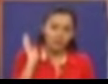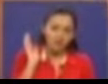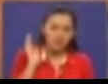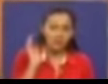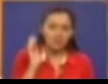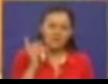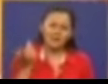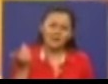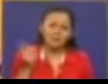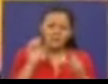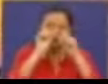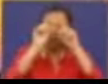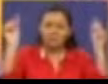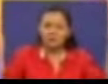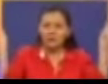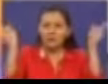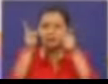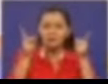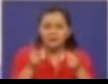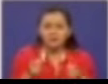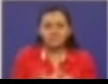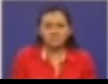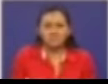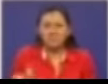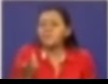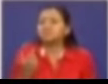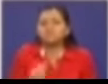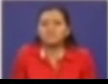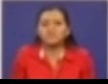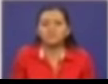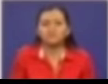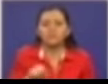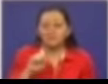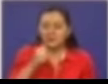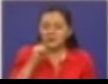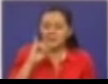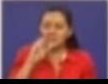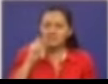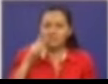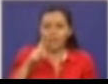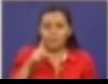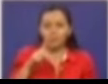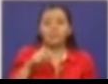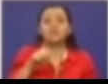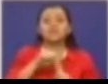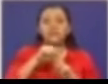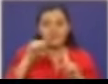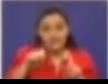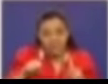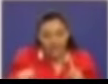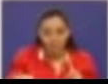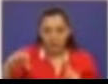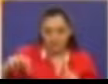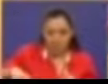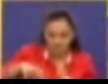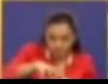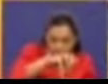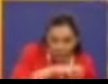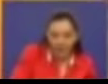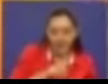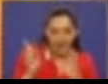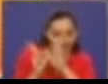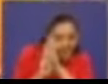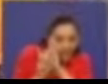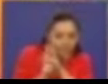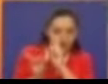empecemos por reducir siglas tan complicadas, ¿no? ¿Quién se puede acordar SIAP? Sistema Intersectorial de Alerta de Productos